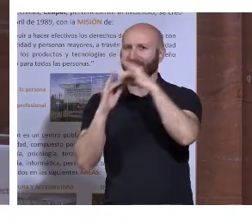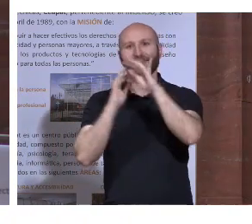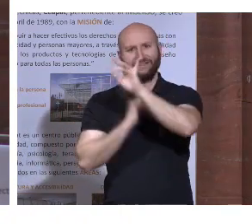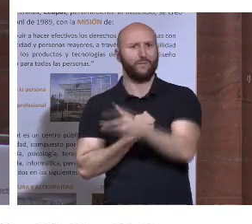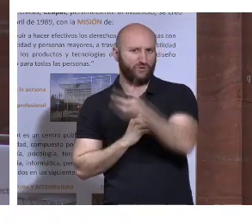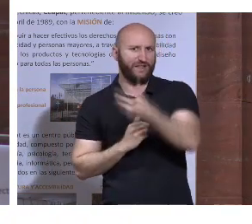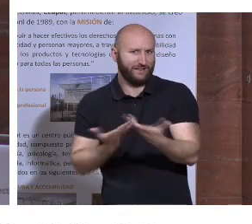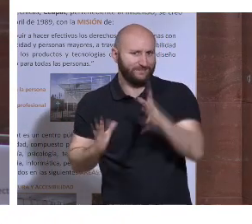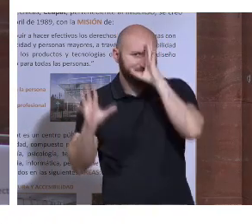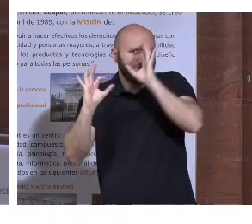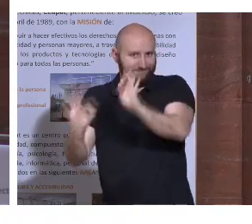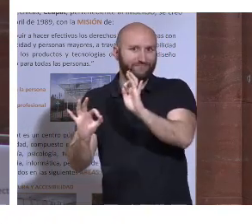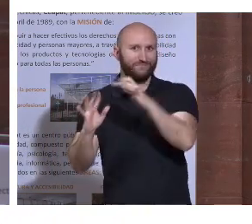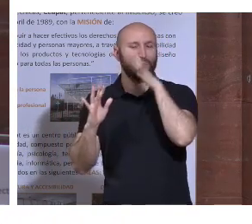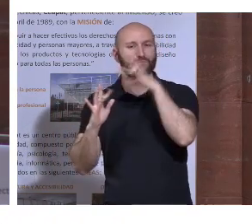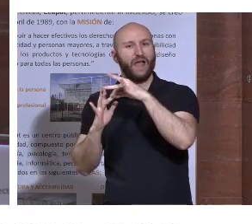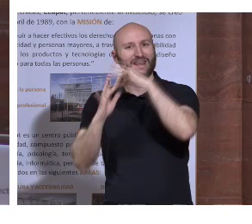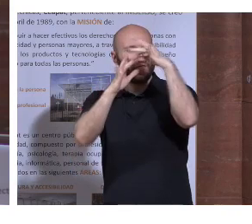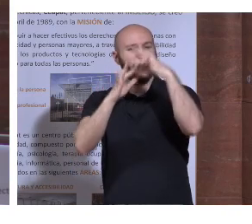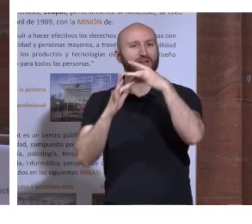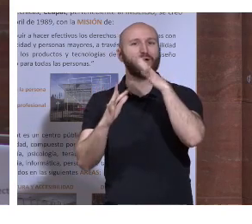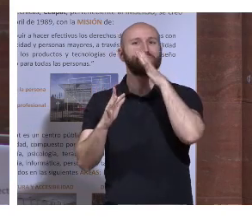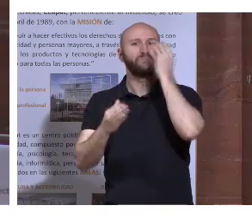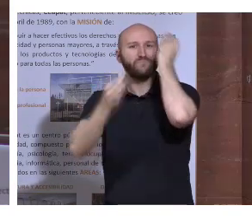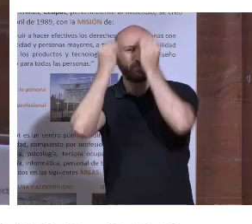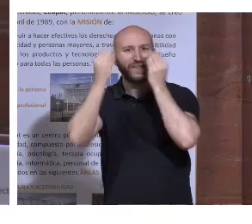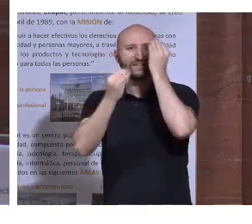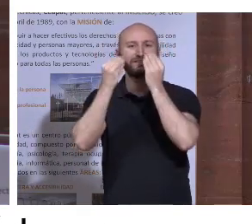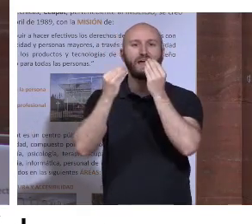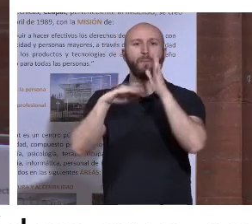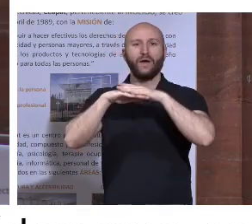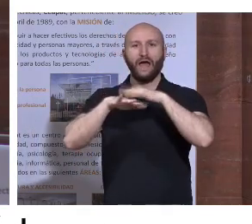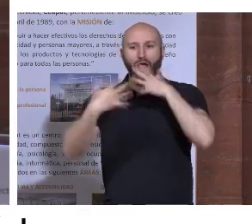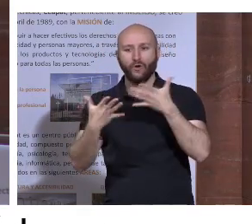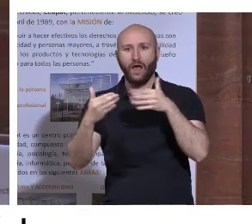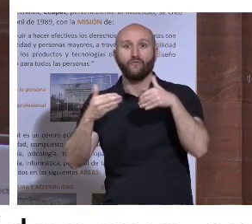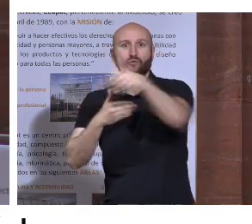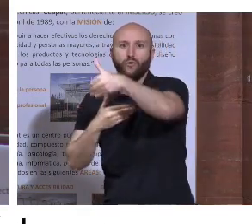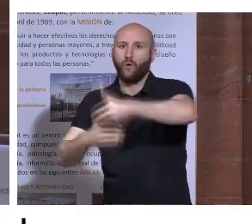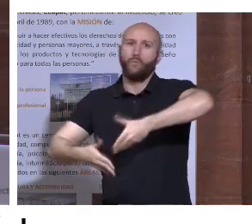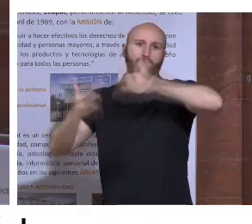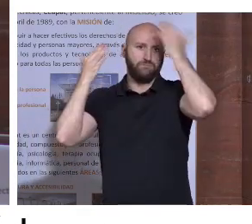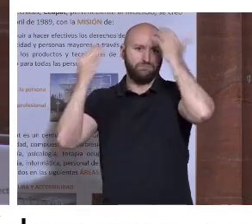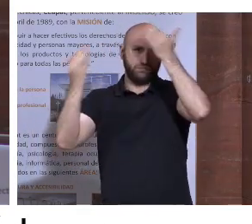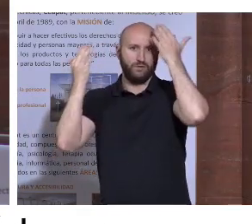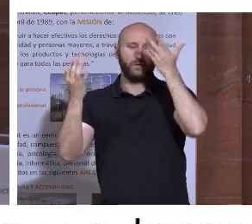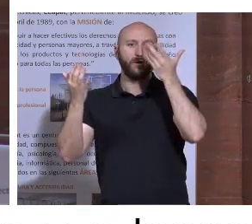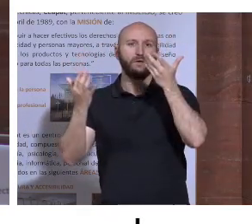por supuesto. Un líder que tiene, que es capaz de pensar a corto, a medio y a largo plazo, chapó. Que es